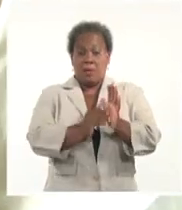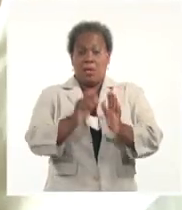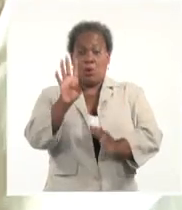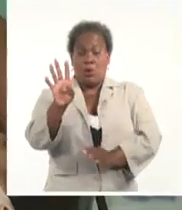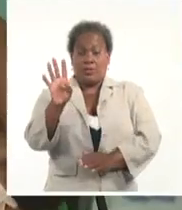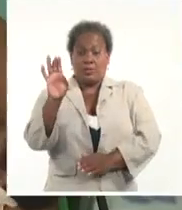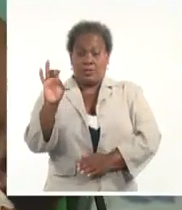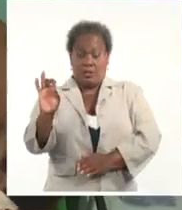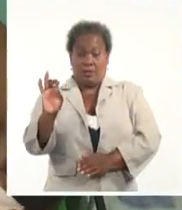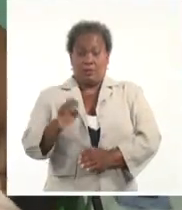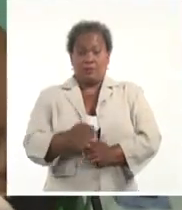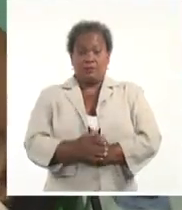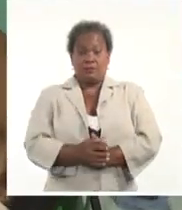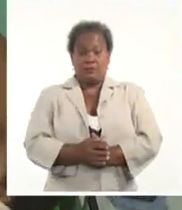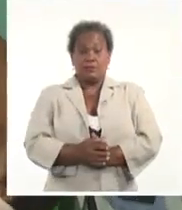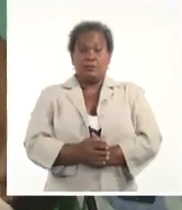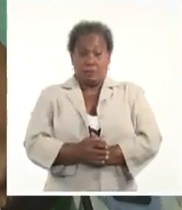1.047 para un